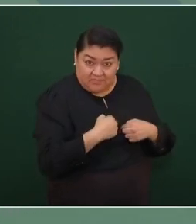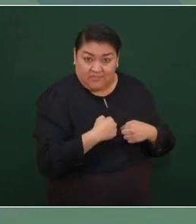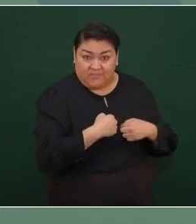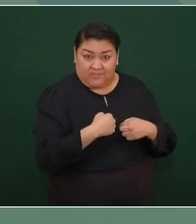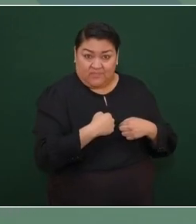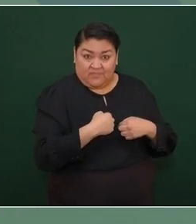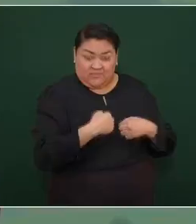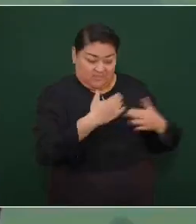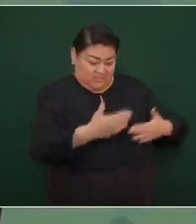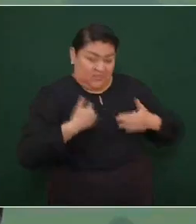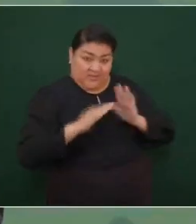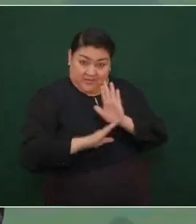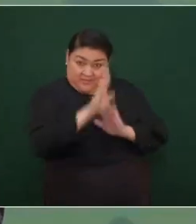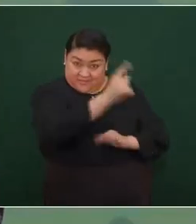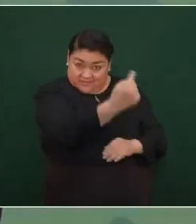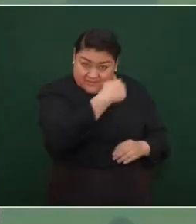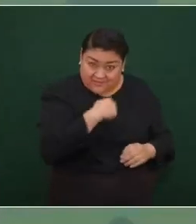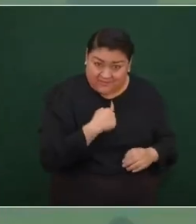no